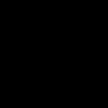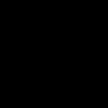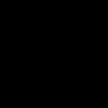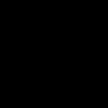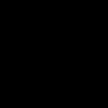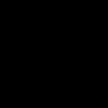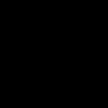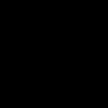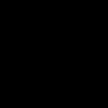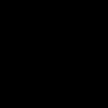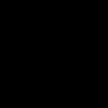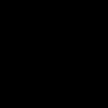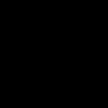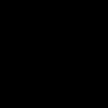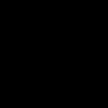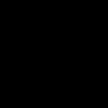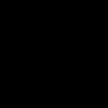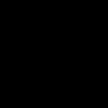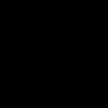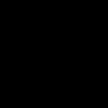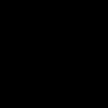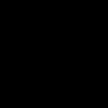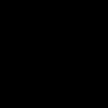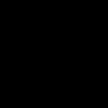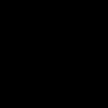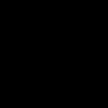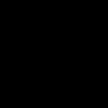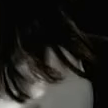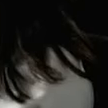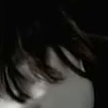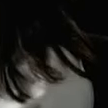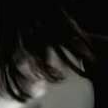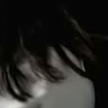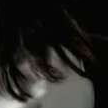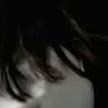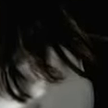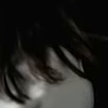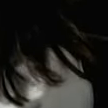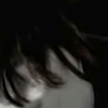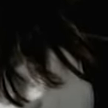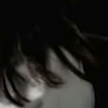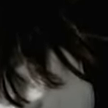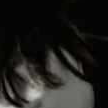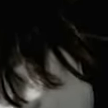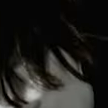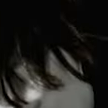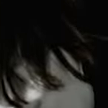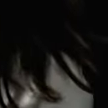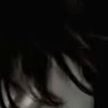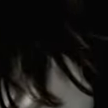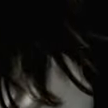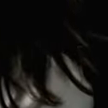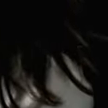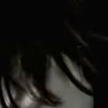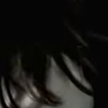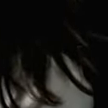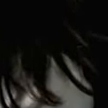tarde. Solo en 13, Costa Rica Televisión. Me tardé más de 10 años en poder poner en